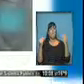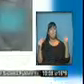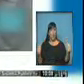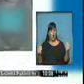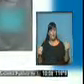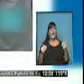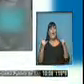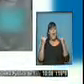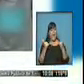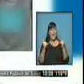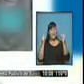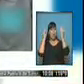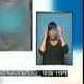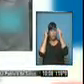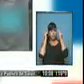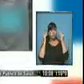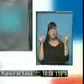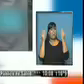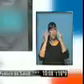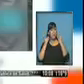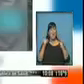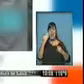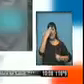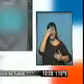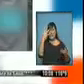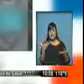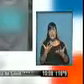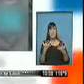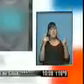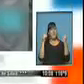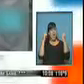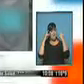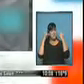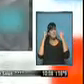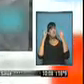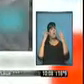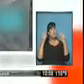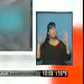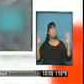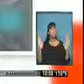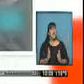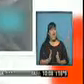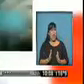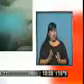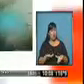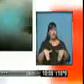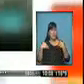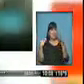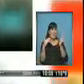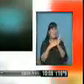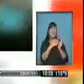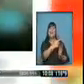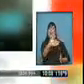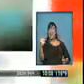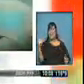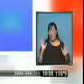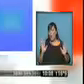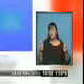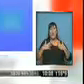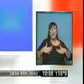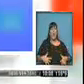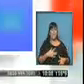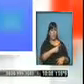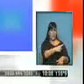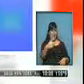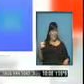una disminución de la caída a los 15 días aproximadamente. Digo aproximadamente porque eso también depende de cada uno, ¿no es cierto?, de cada